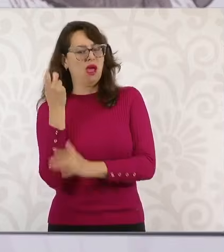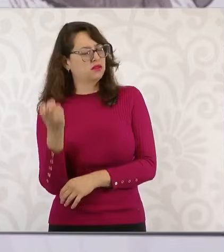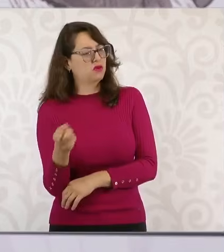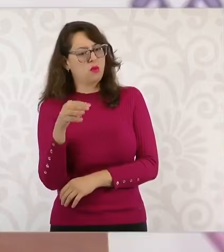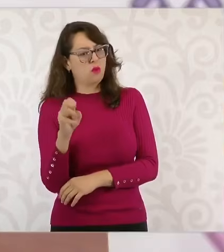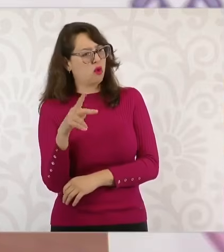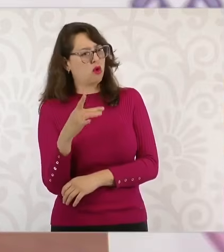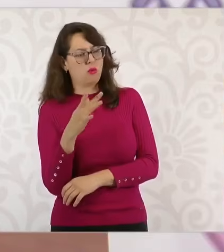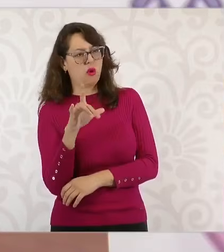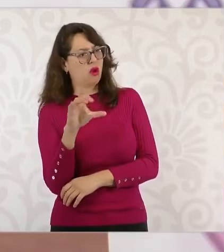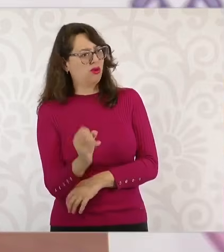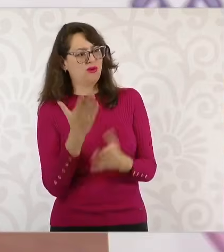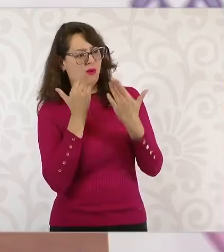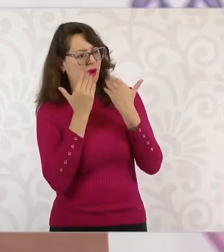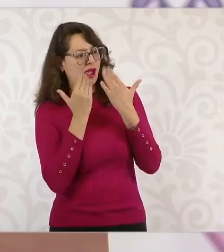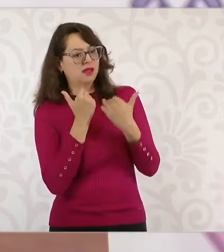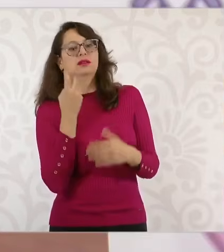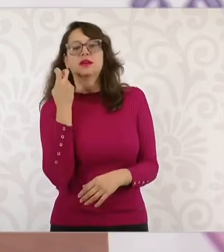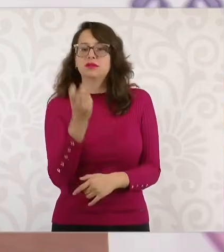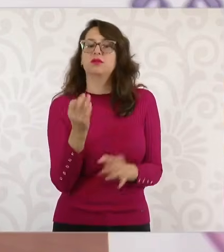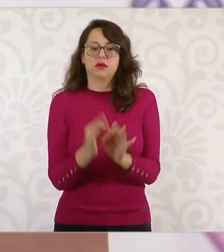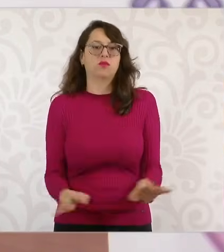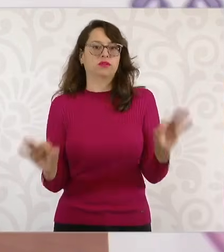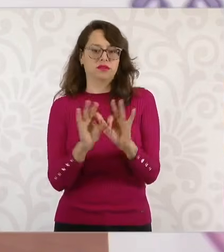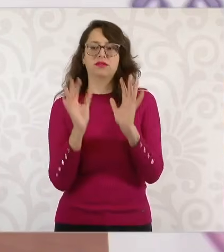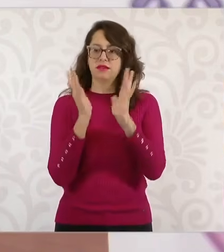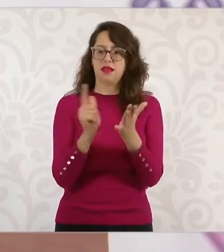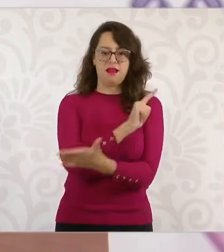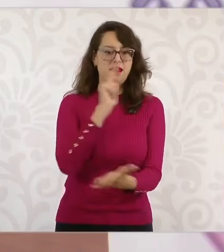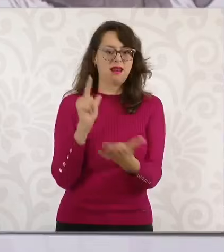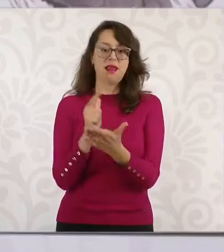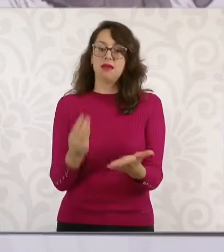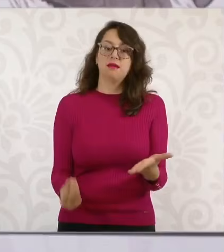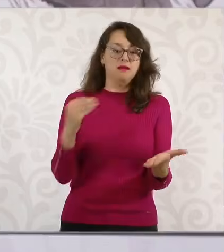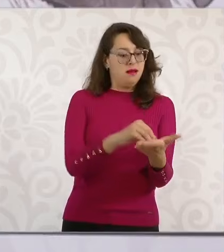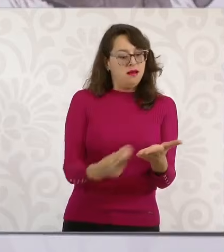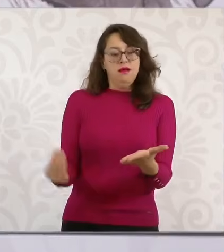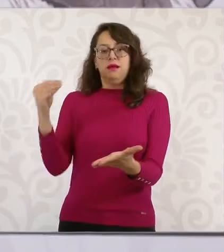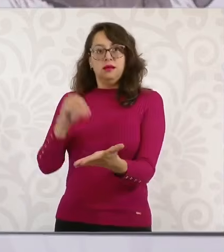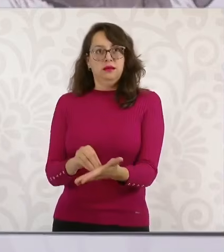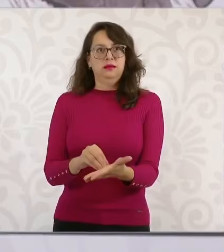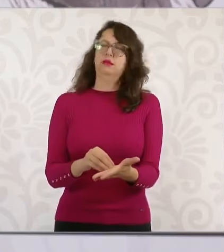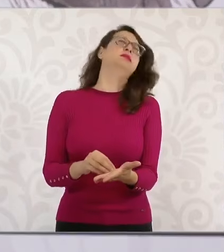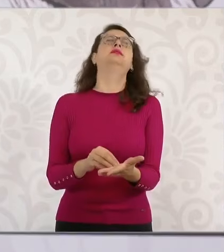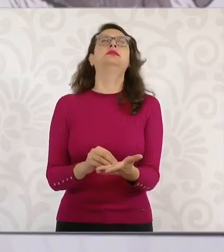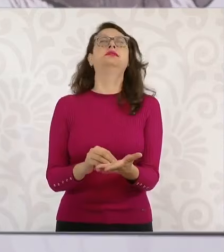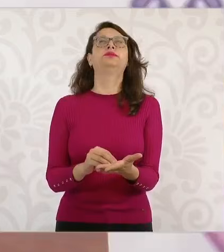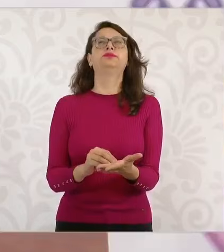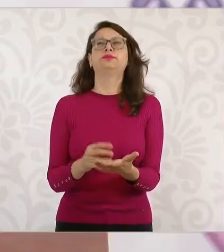monopólicas. Eso es muy importante. Esa es una reforma que venía desde, no sé si es